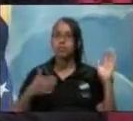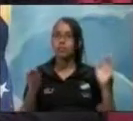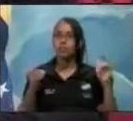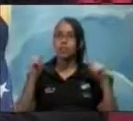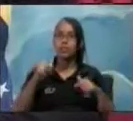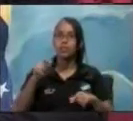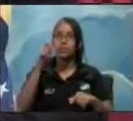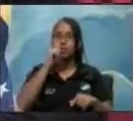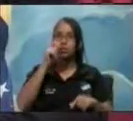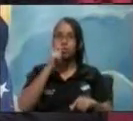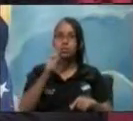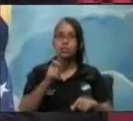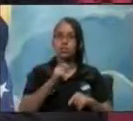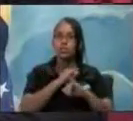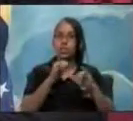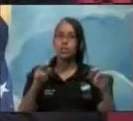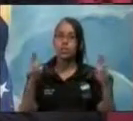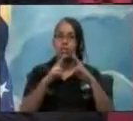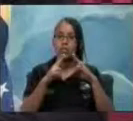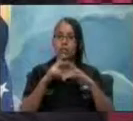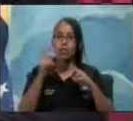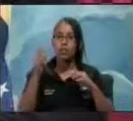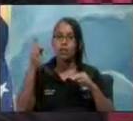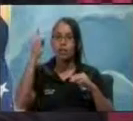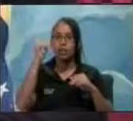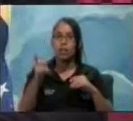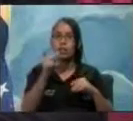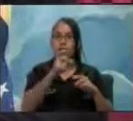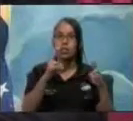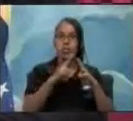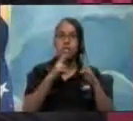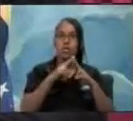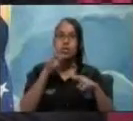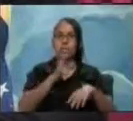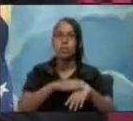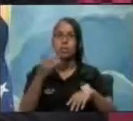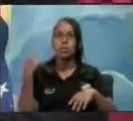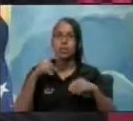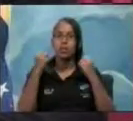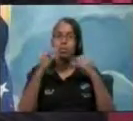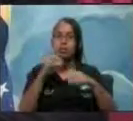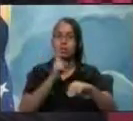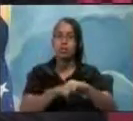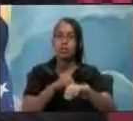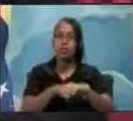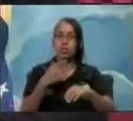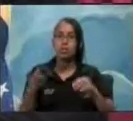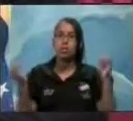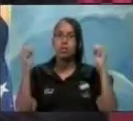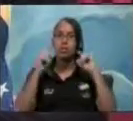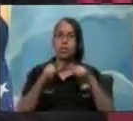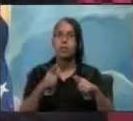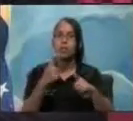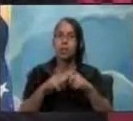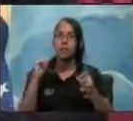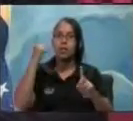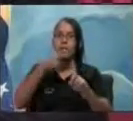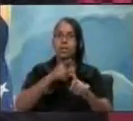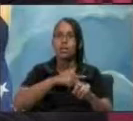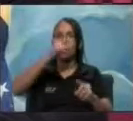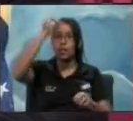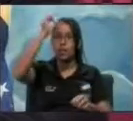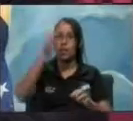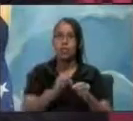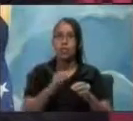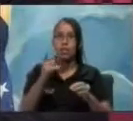hombre era conocido, la gente conocía a este hombre porque tenía mucho tiempo que lo ponían allí, pero a través de la fe